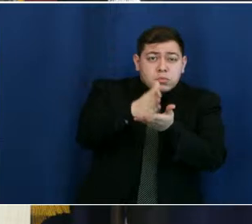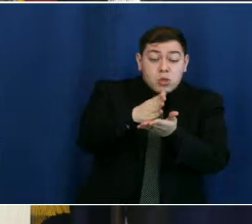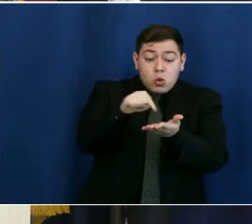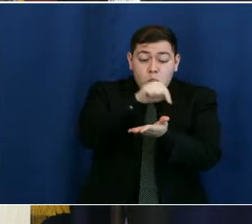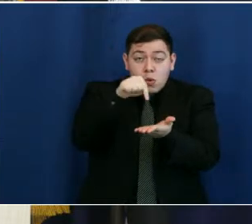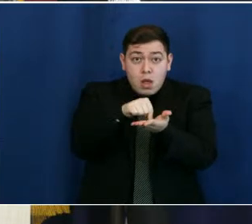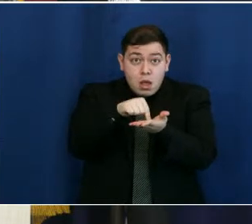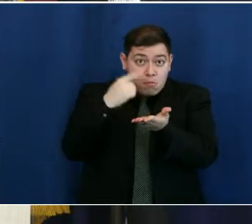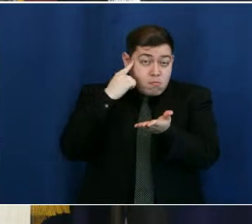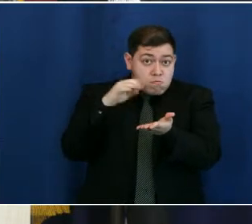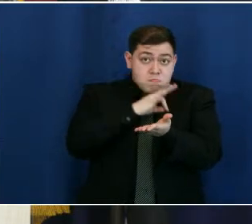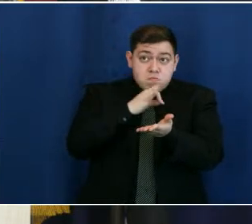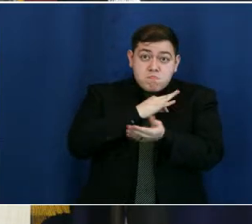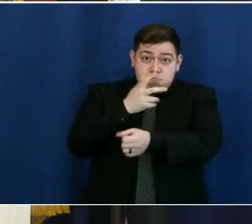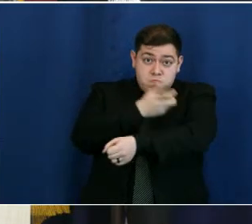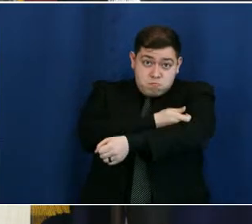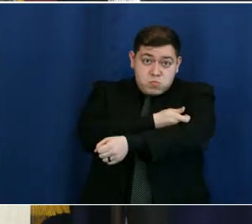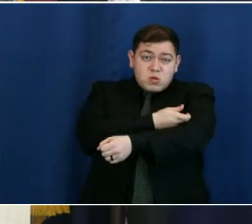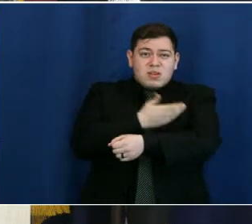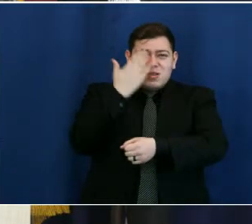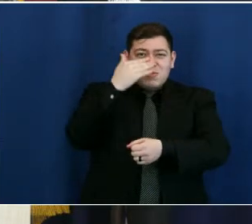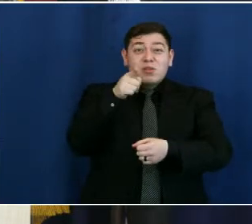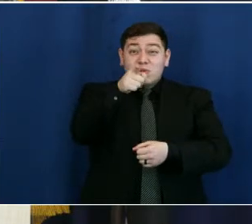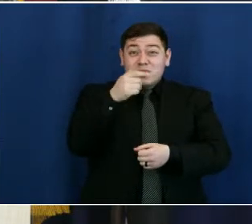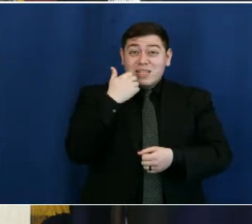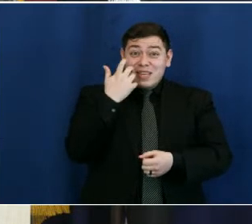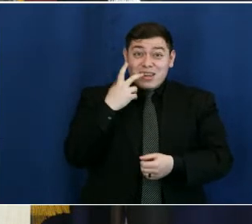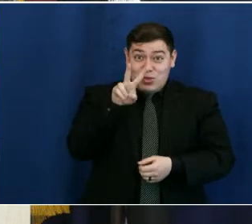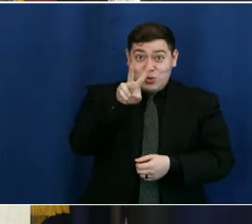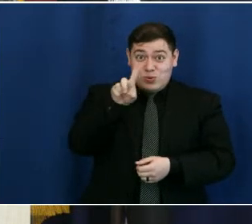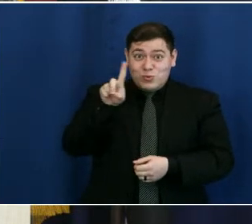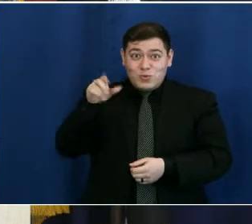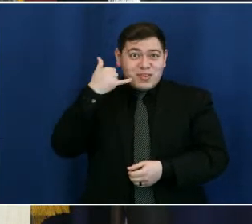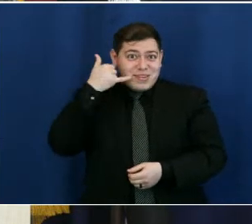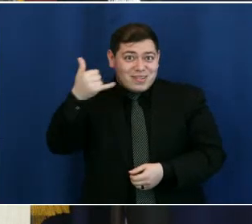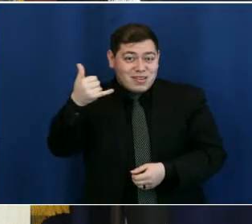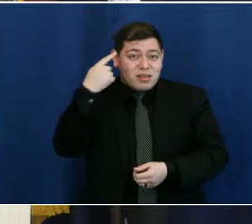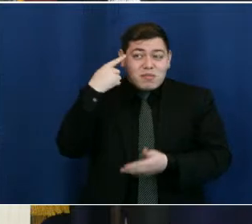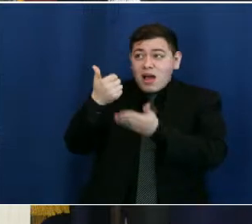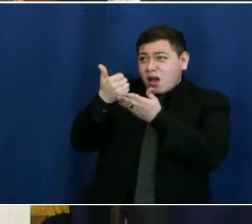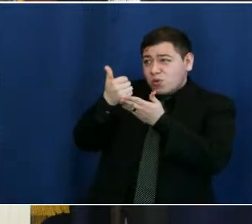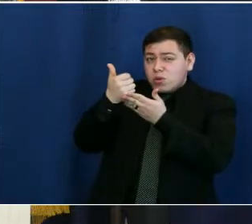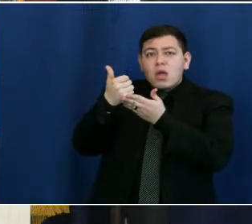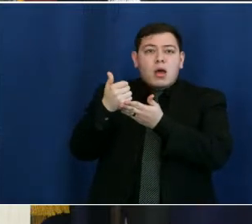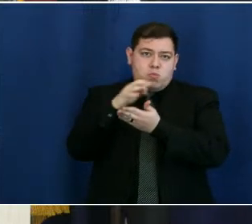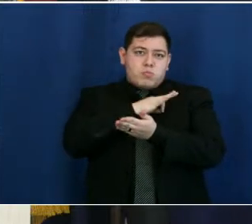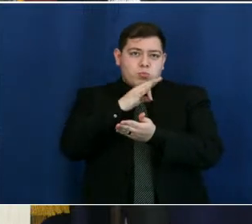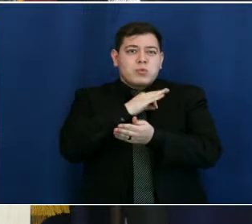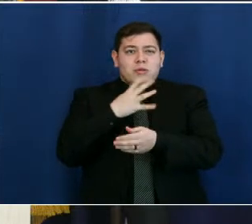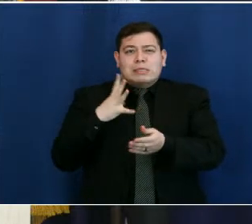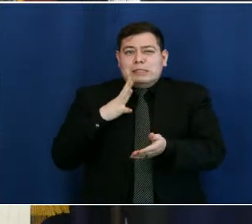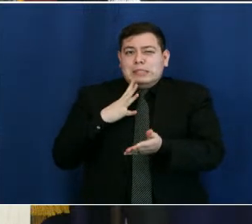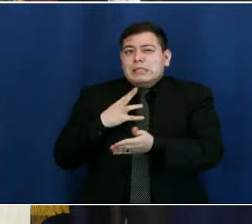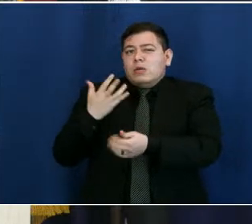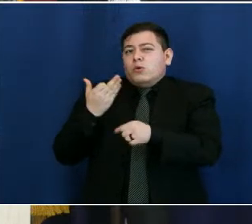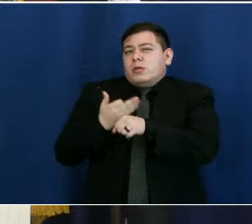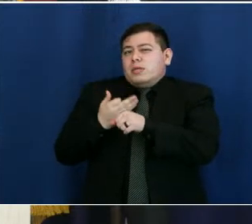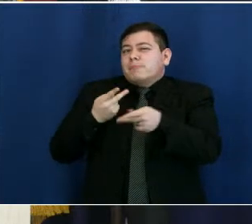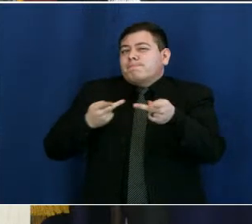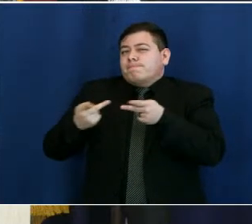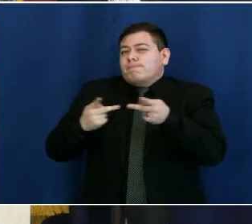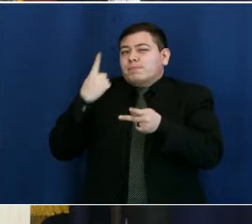capacidad del número 211. También estamos explorando formas de mantener informadas